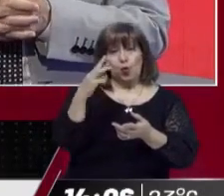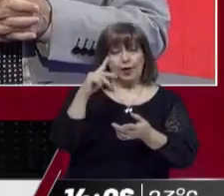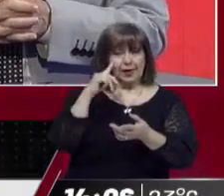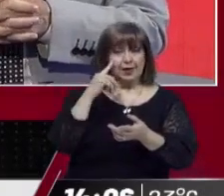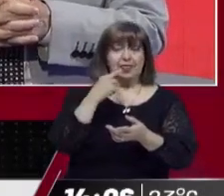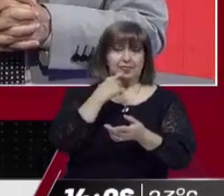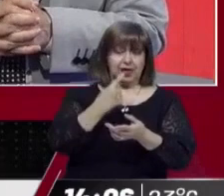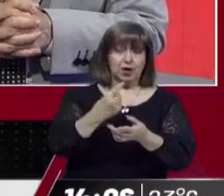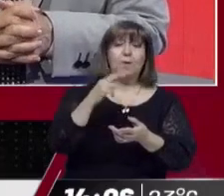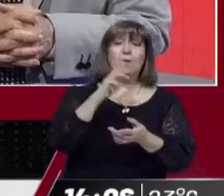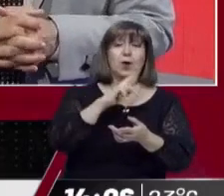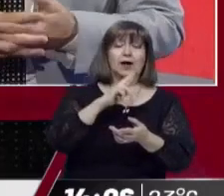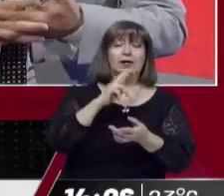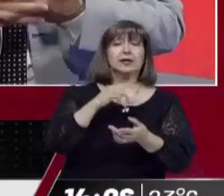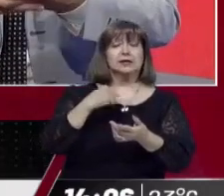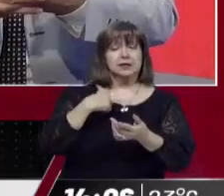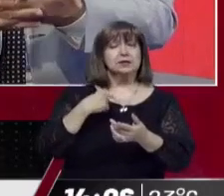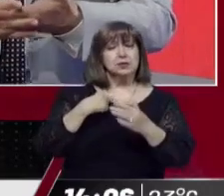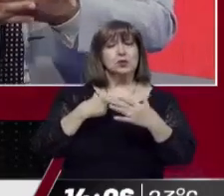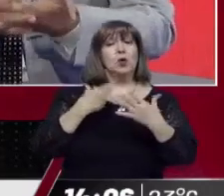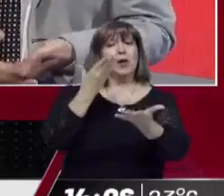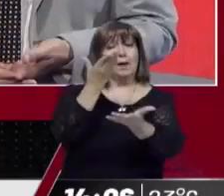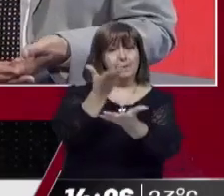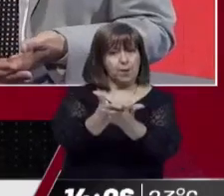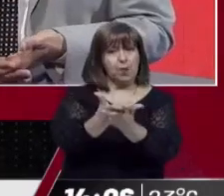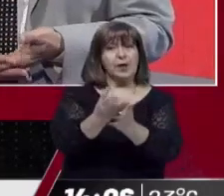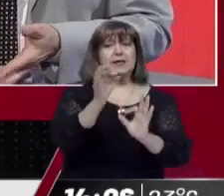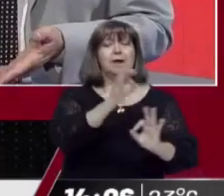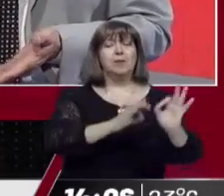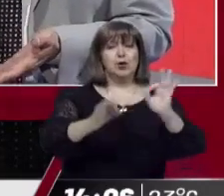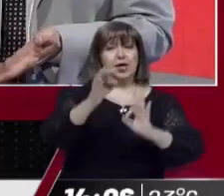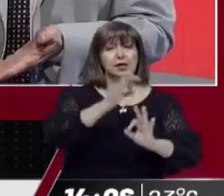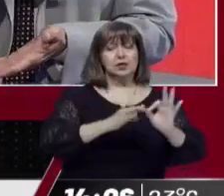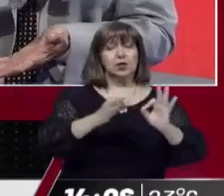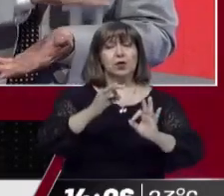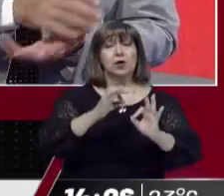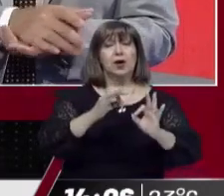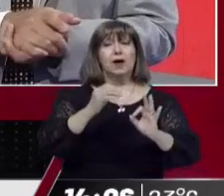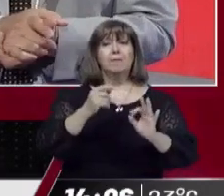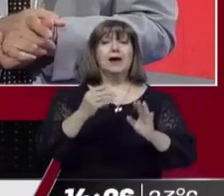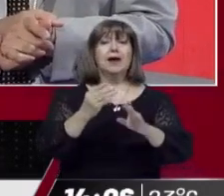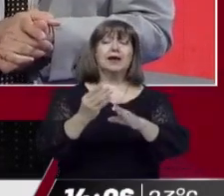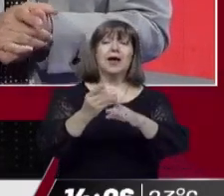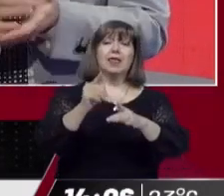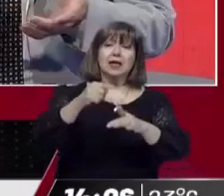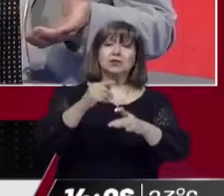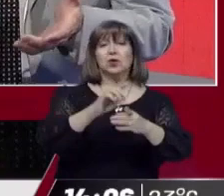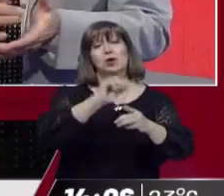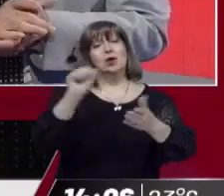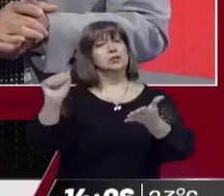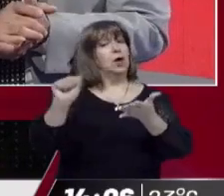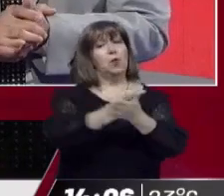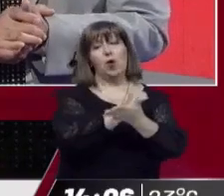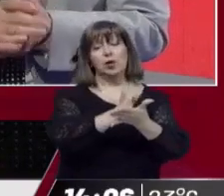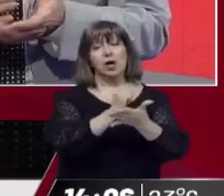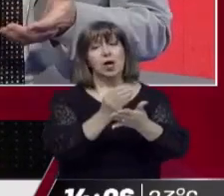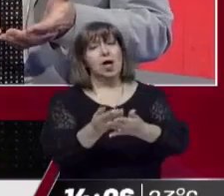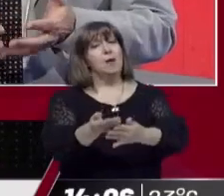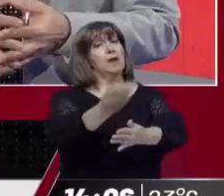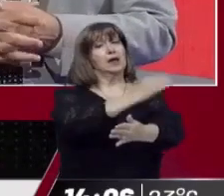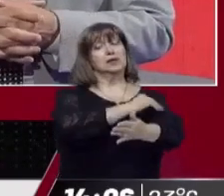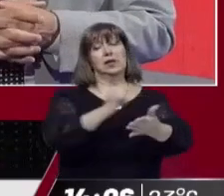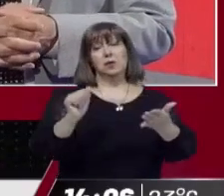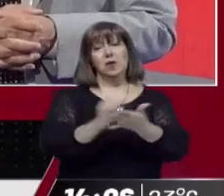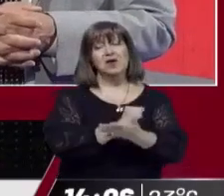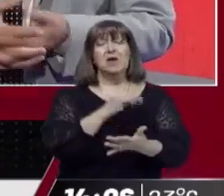Newell decía, sí, estoy dispuesta a proponer un proyecto para que se vuelva para atrás. Dice, será difícil porque la mayoría